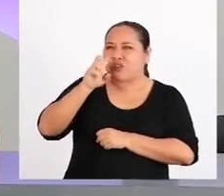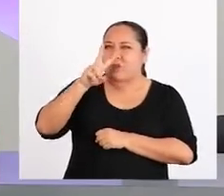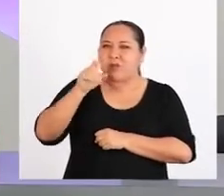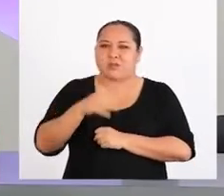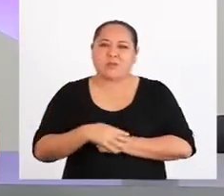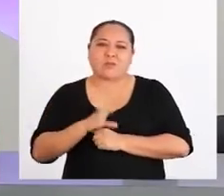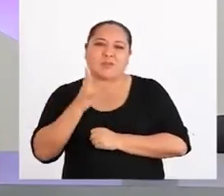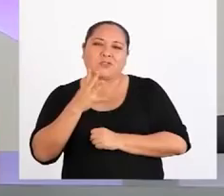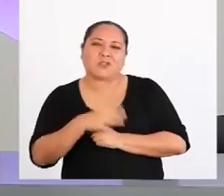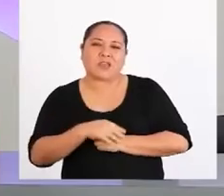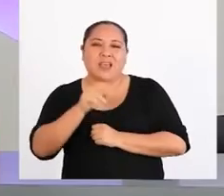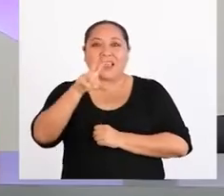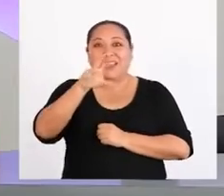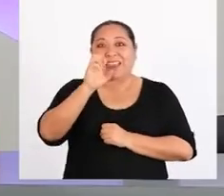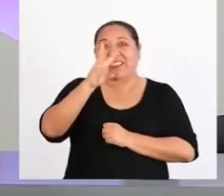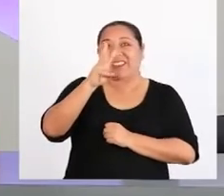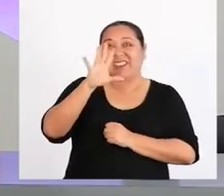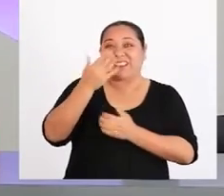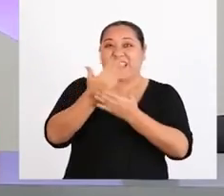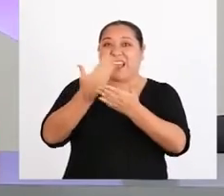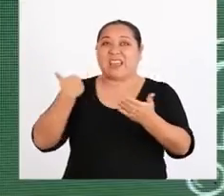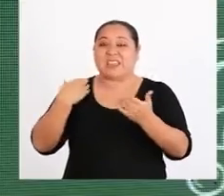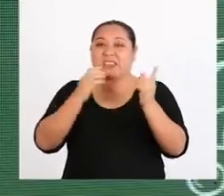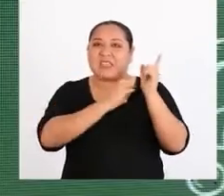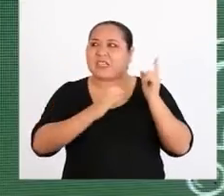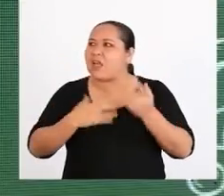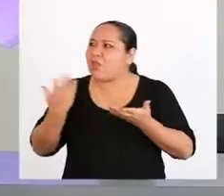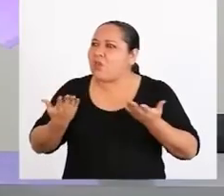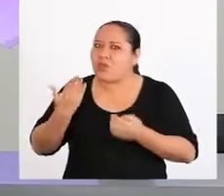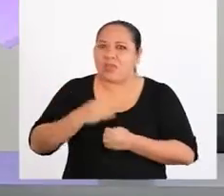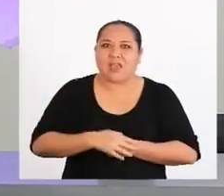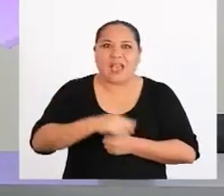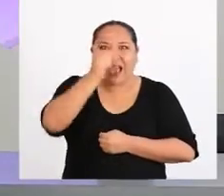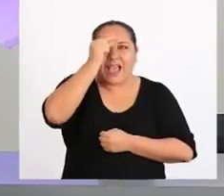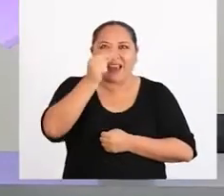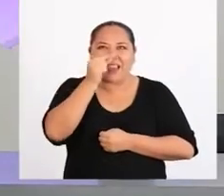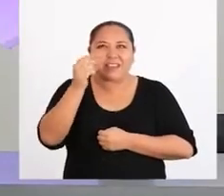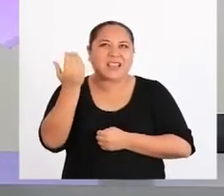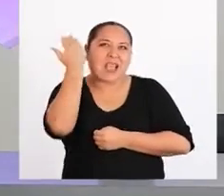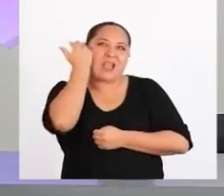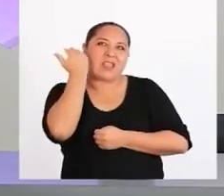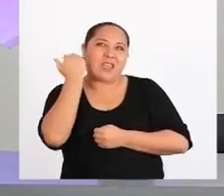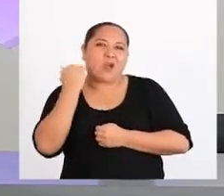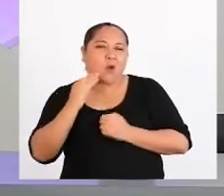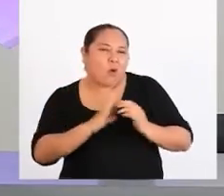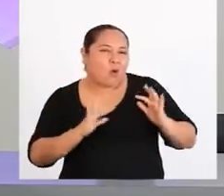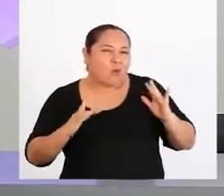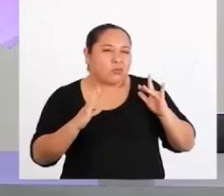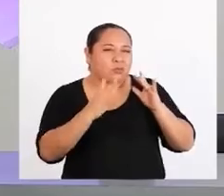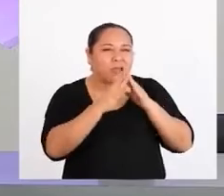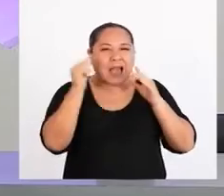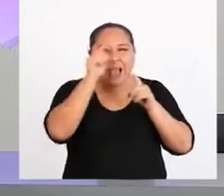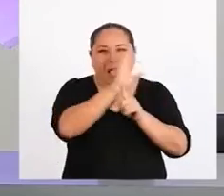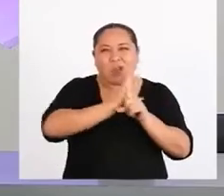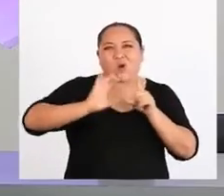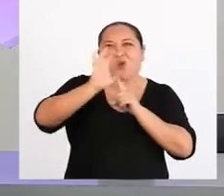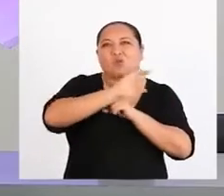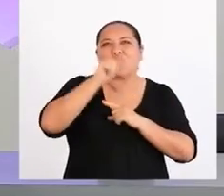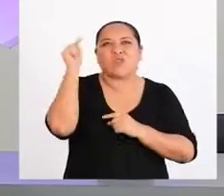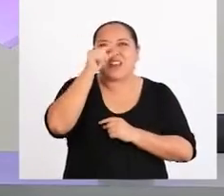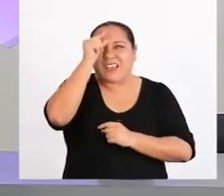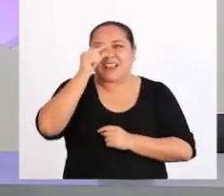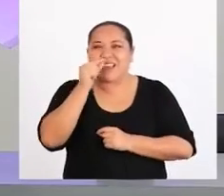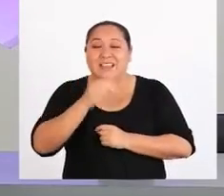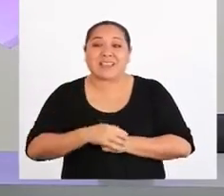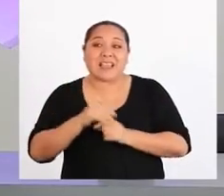Más bien como al 365 a.C. ¿A dónde vamos? A Grecia antigua, a la cúspide de la cultura helénica, así como